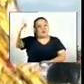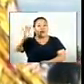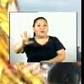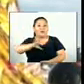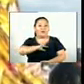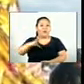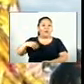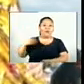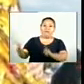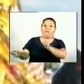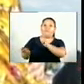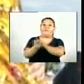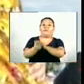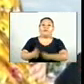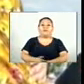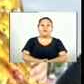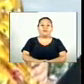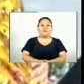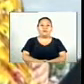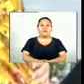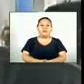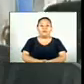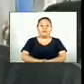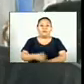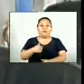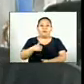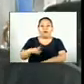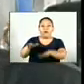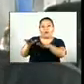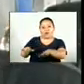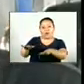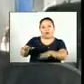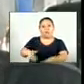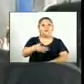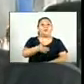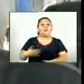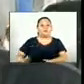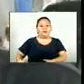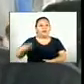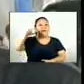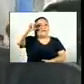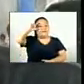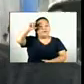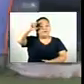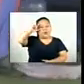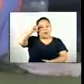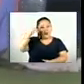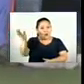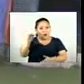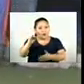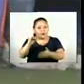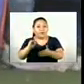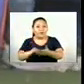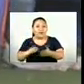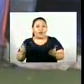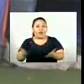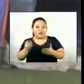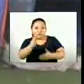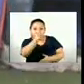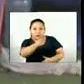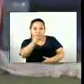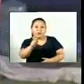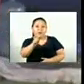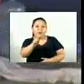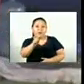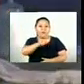amados Y gracias gracias al presidente Biden va a ocurrir Con el retorno de Estados Unidos al cumplimiento de las obligaciones